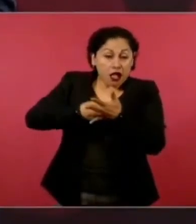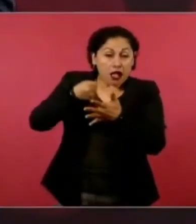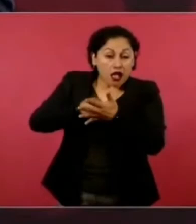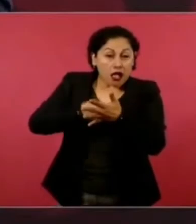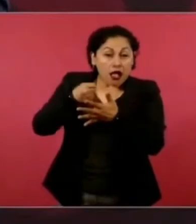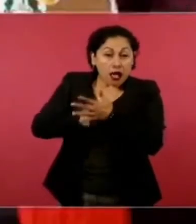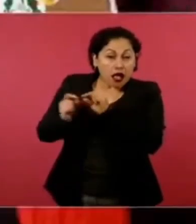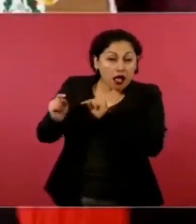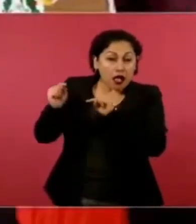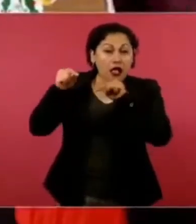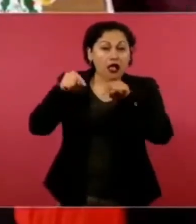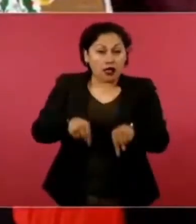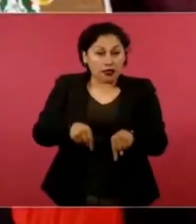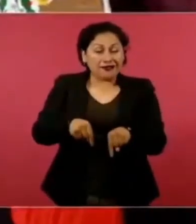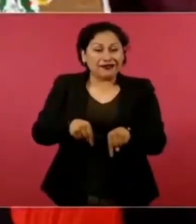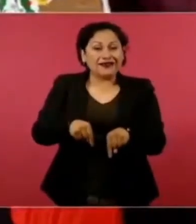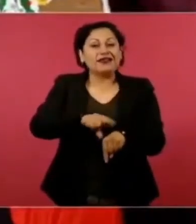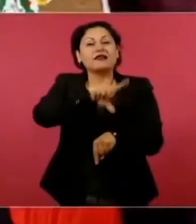del narcopresidente,